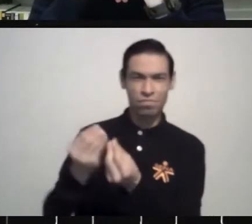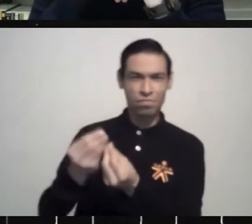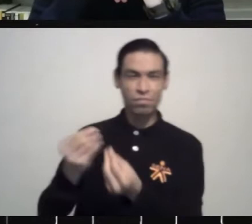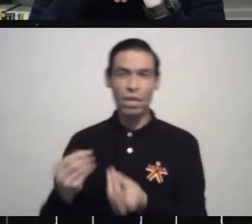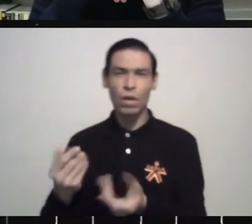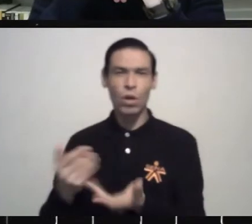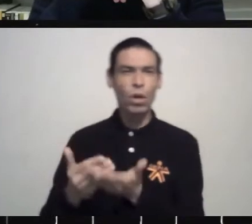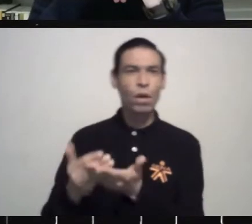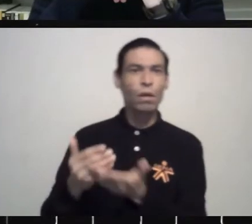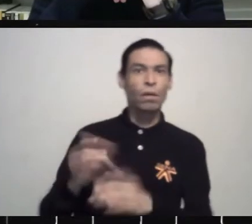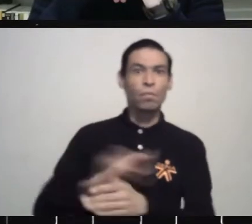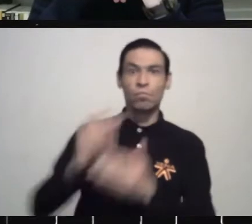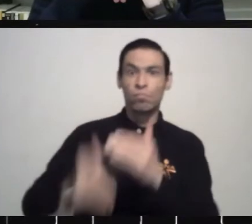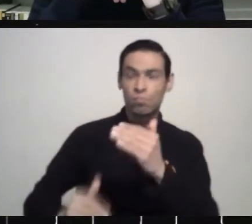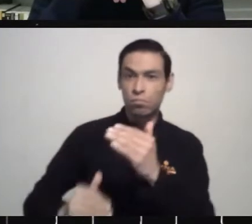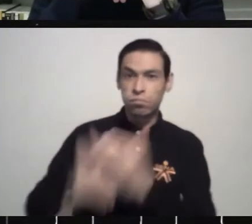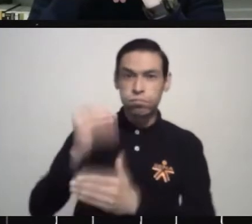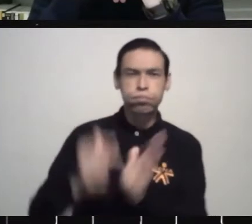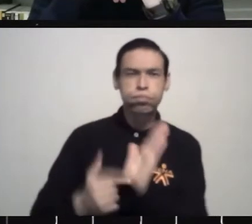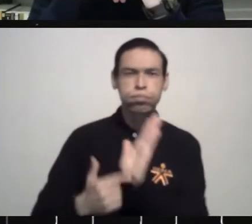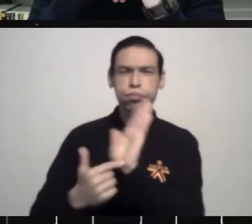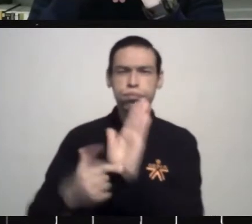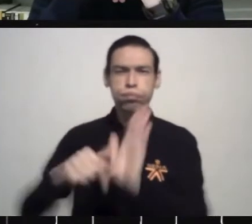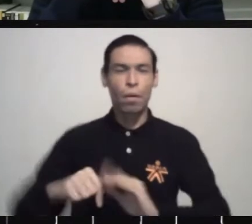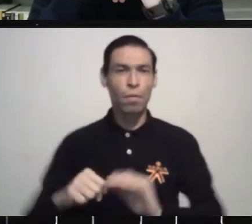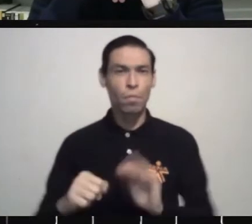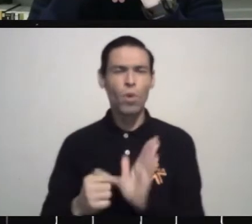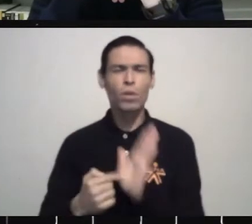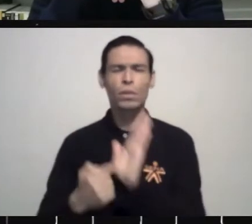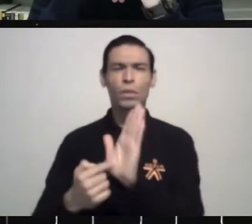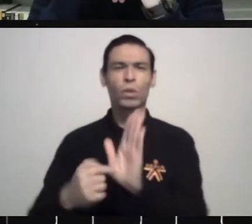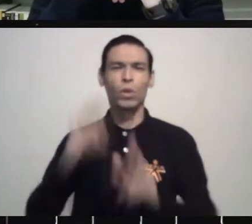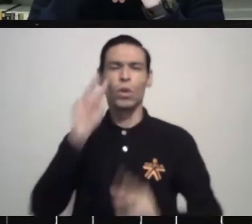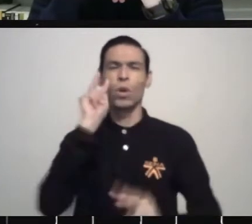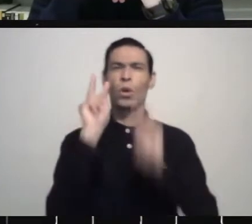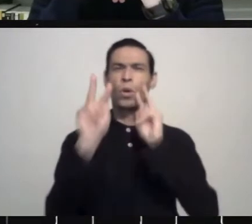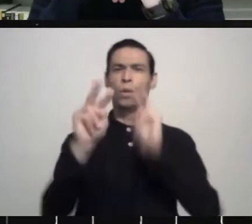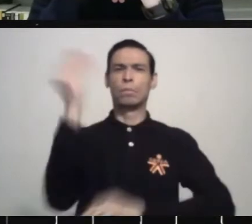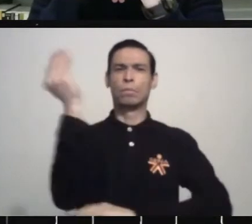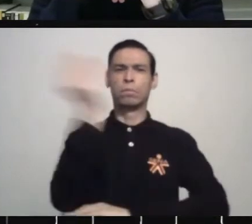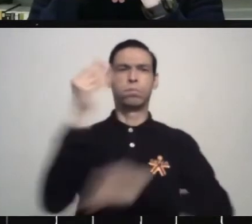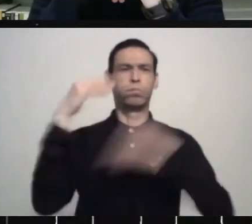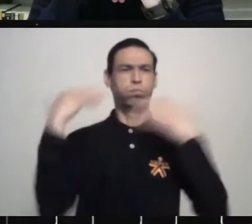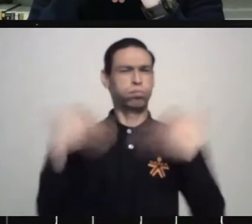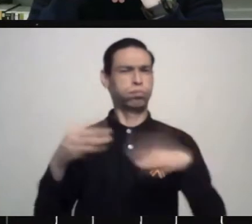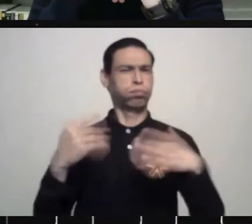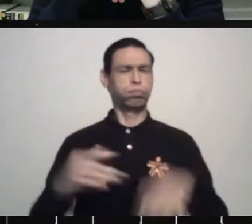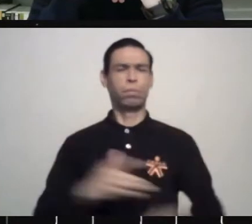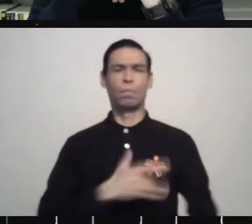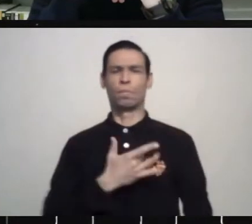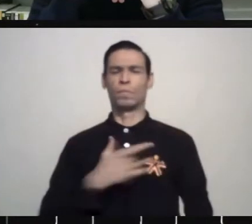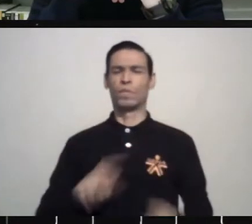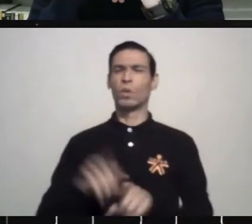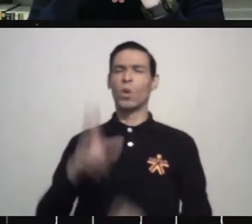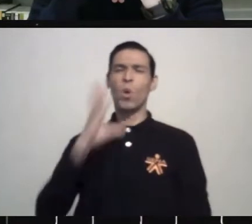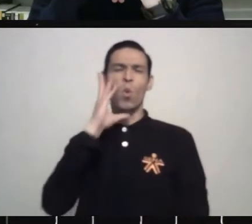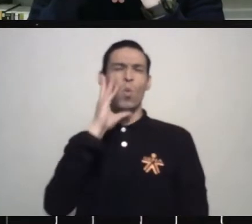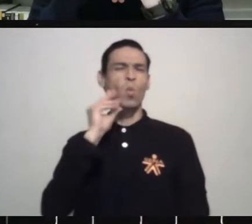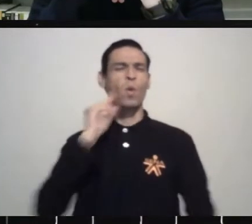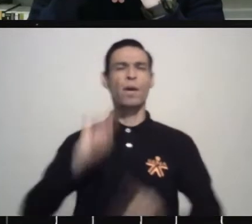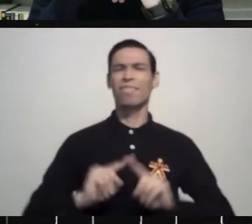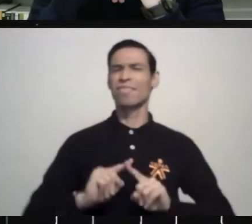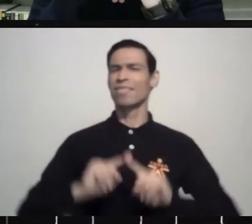el preestreno en la Cinemateca de Bogotá, y pues veíamos la película y la experiencia es completamente diferente. Entonces la invitación a todos es a